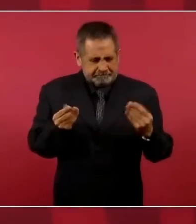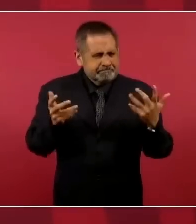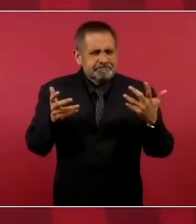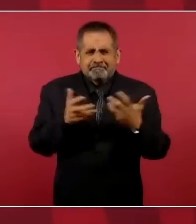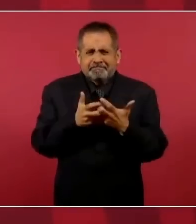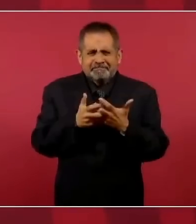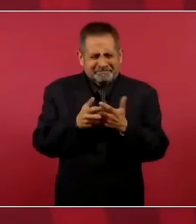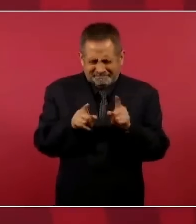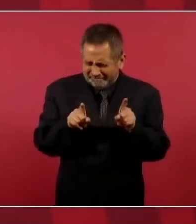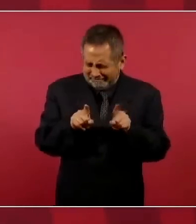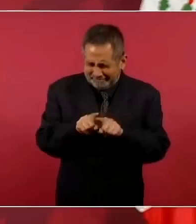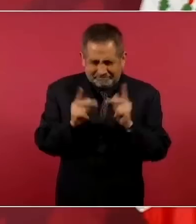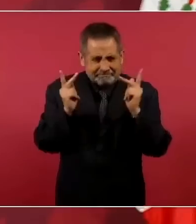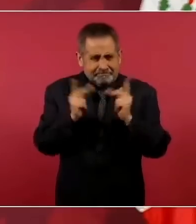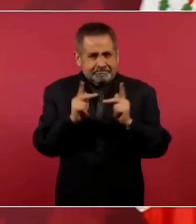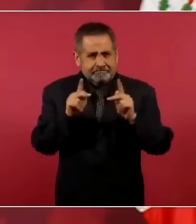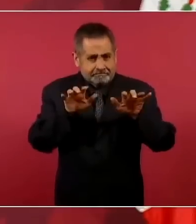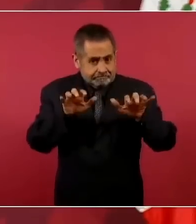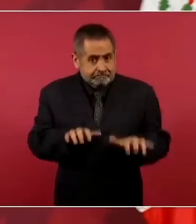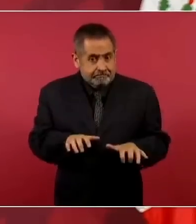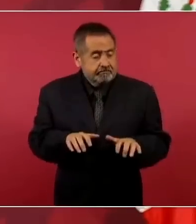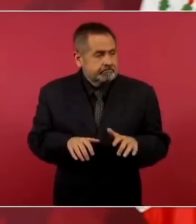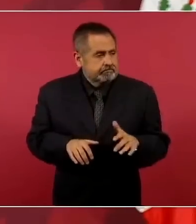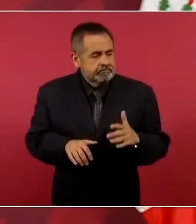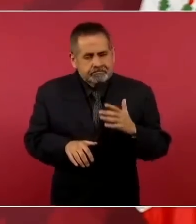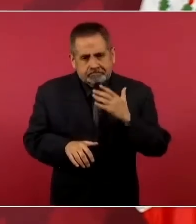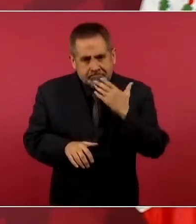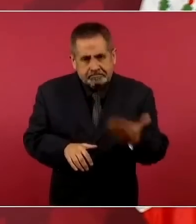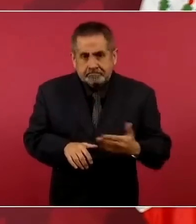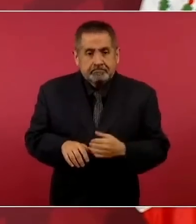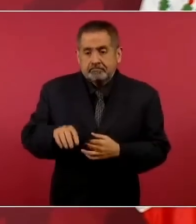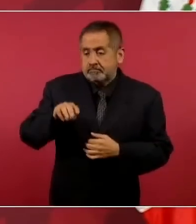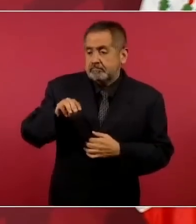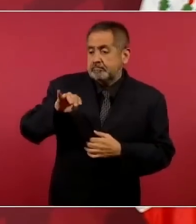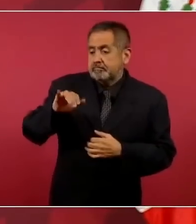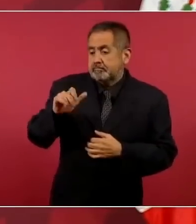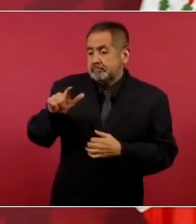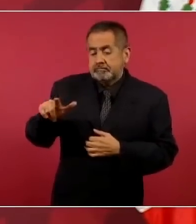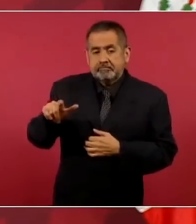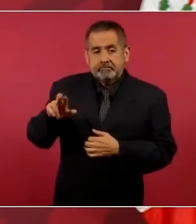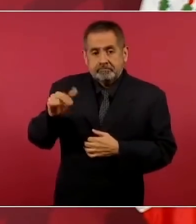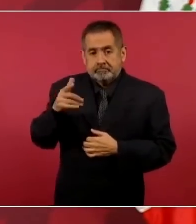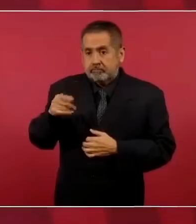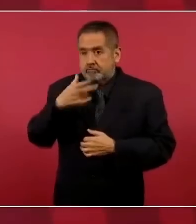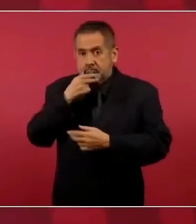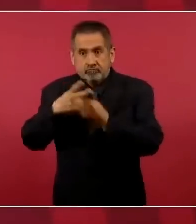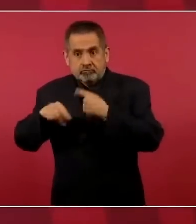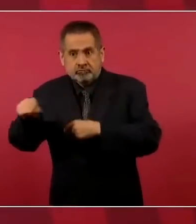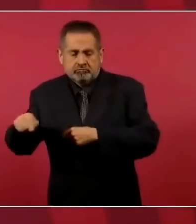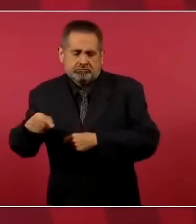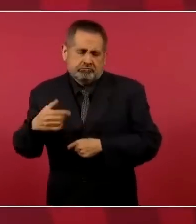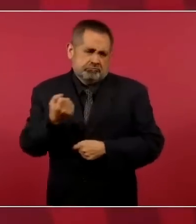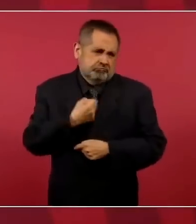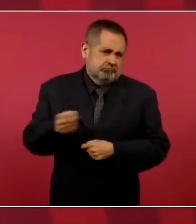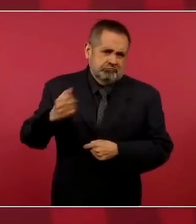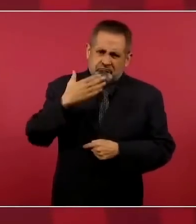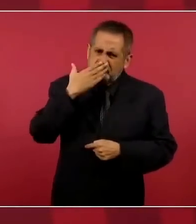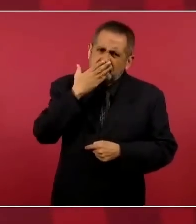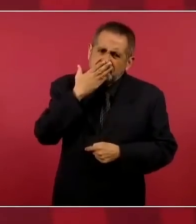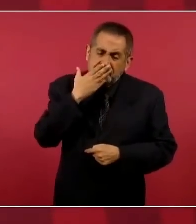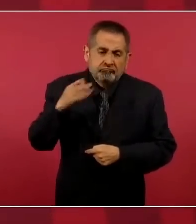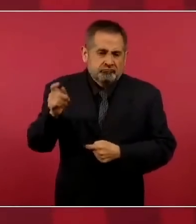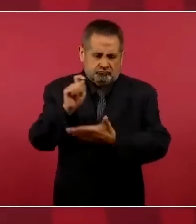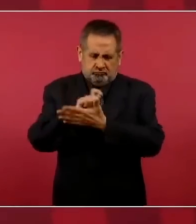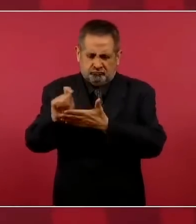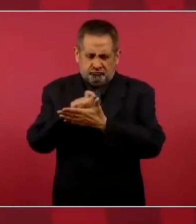exactamente, ¿no? Entonces, Miguel era muy bueno. El señor que viene aquí, muy bueno